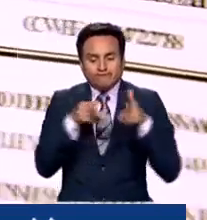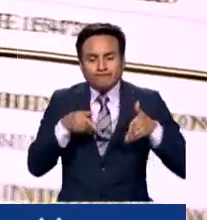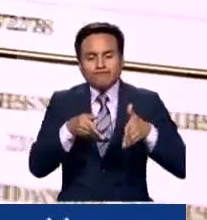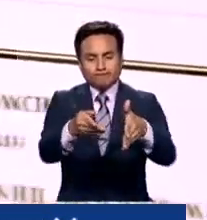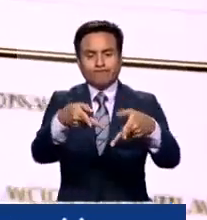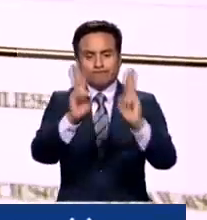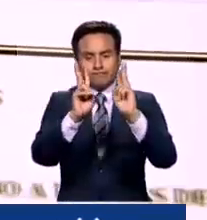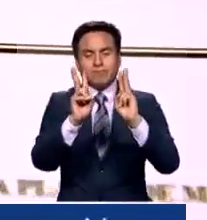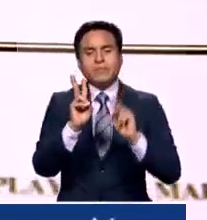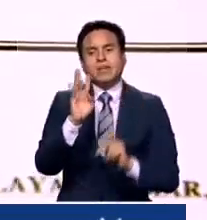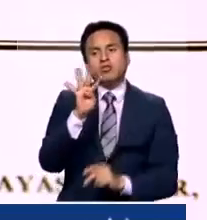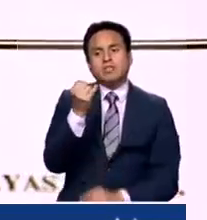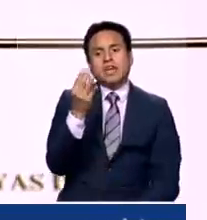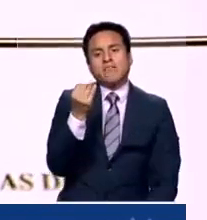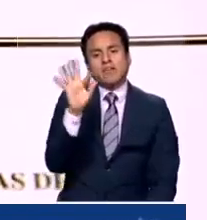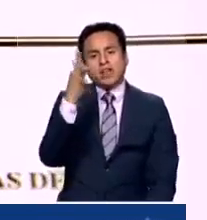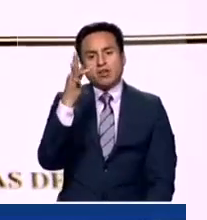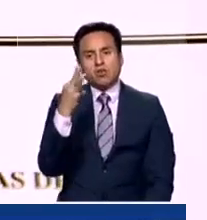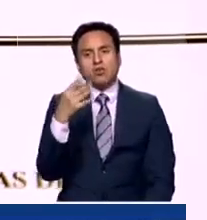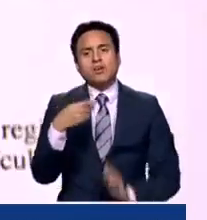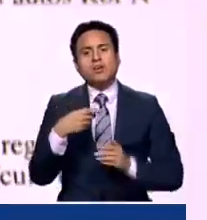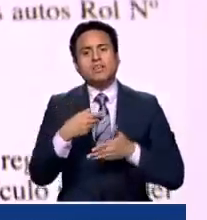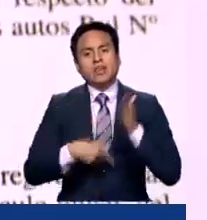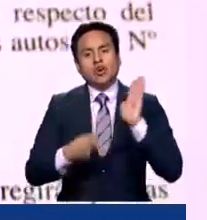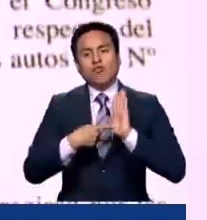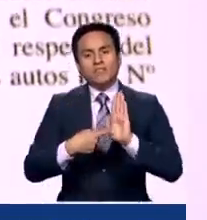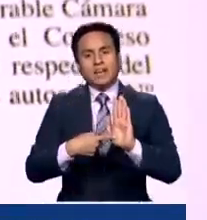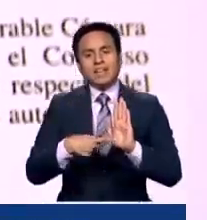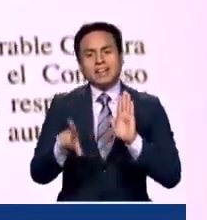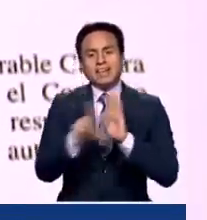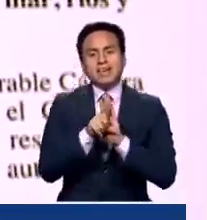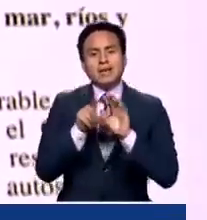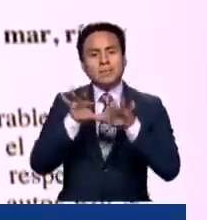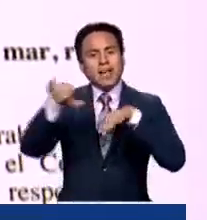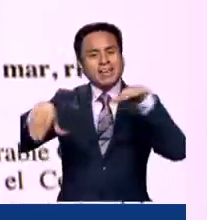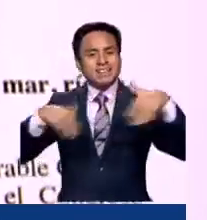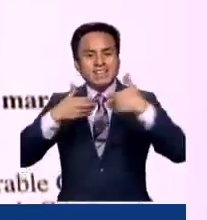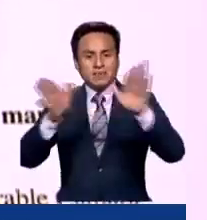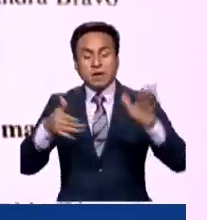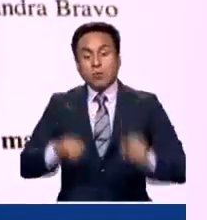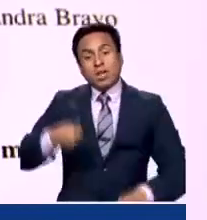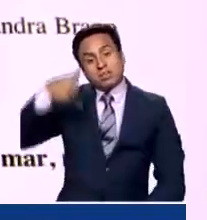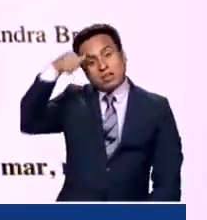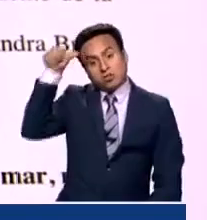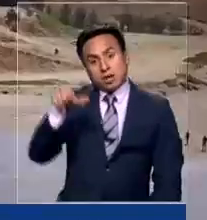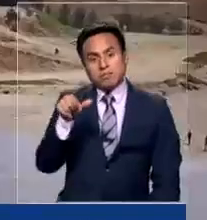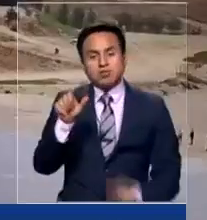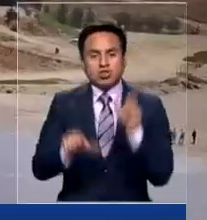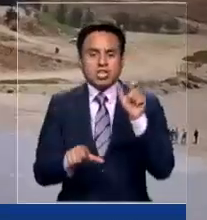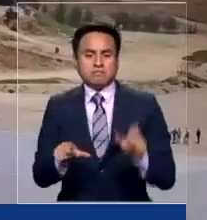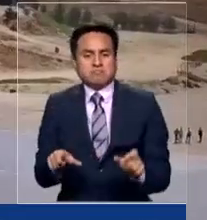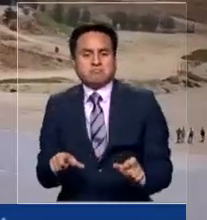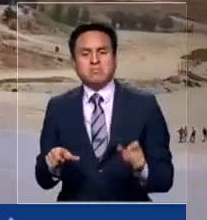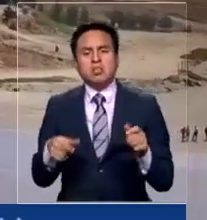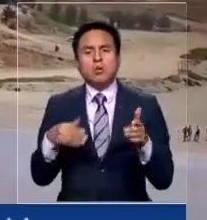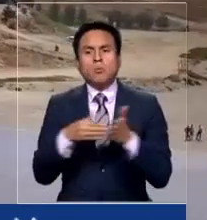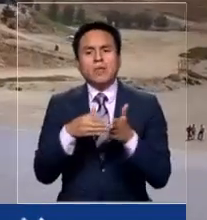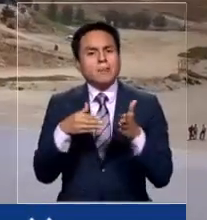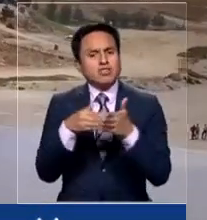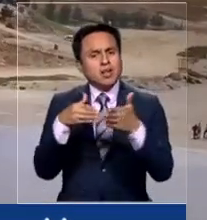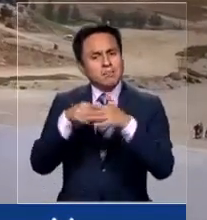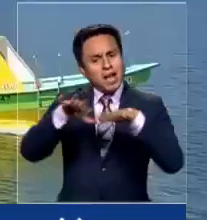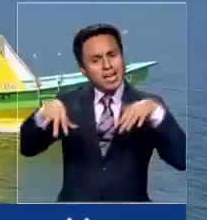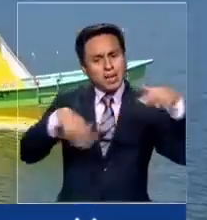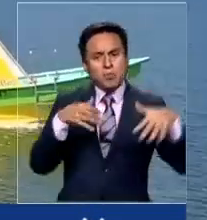pasado 14 de febrero fue publicada en el diario oficial la ley de playas libres que permite ahora sancionar a quien impida el paso a las playas